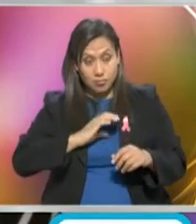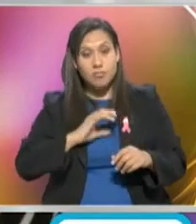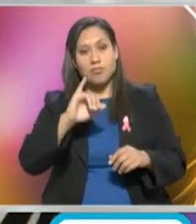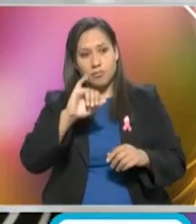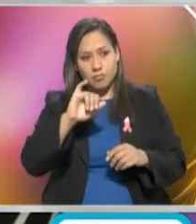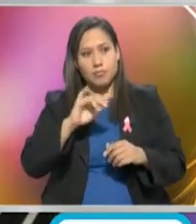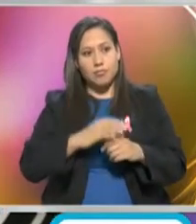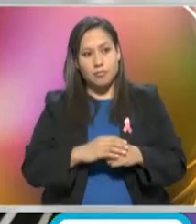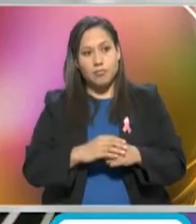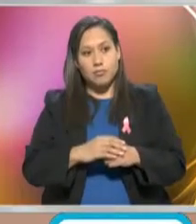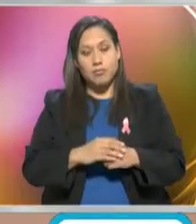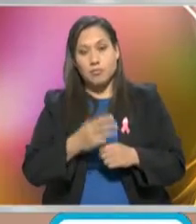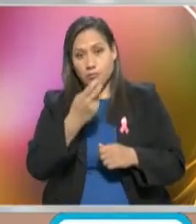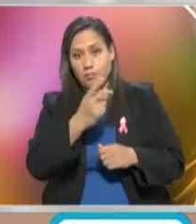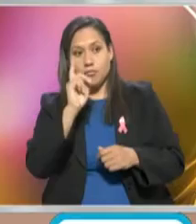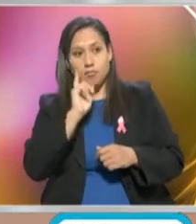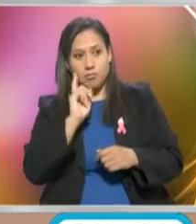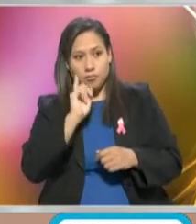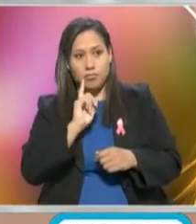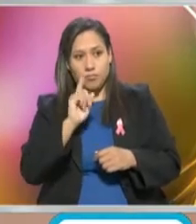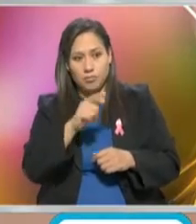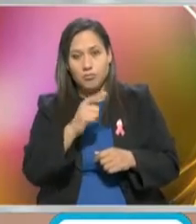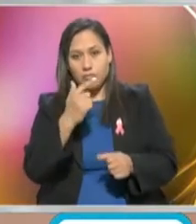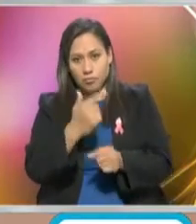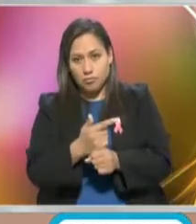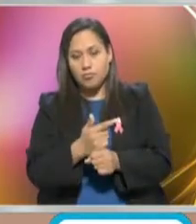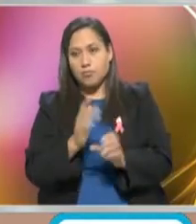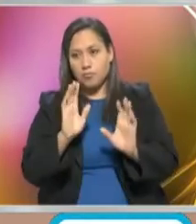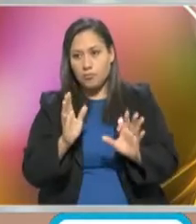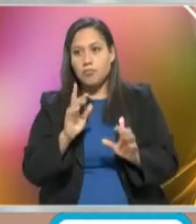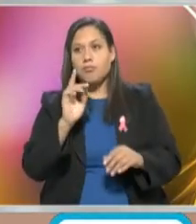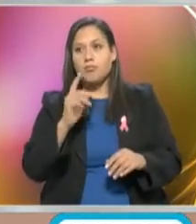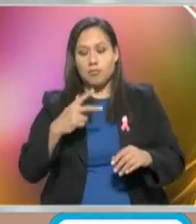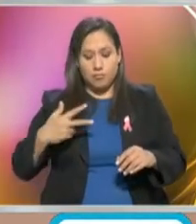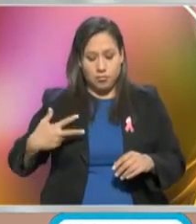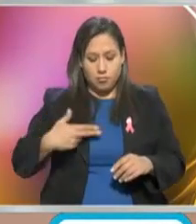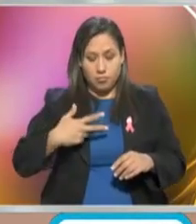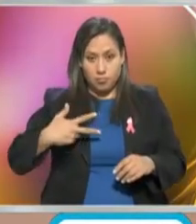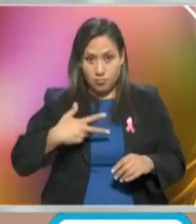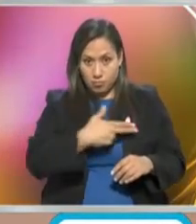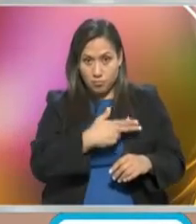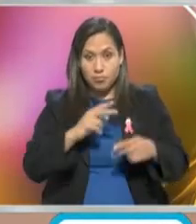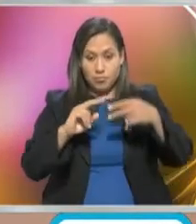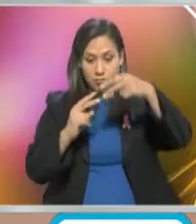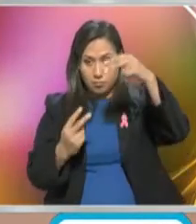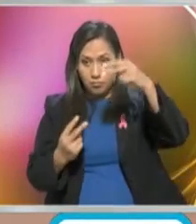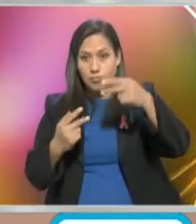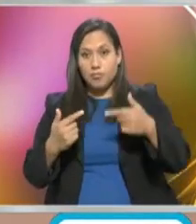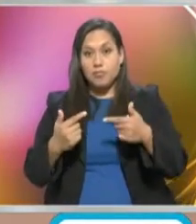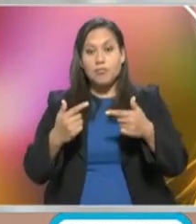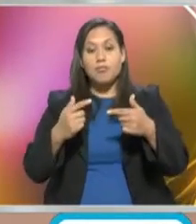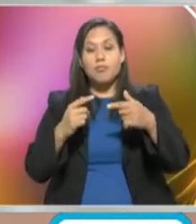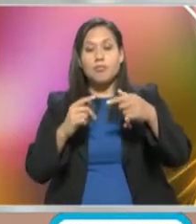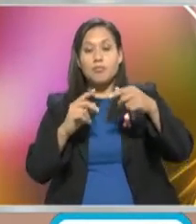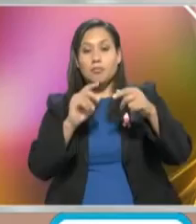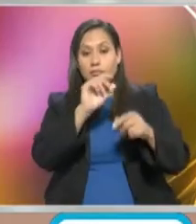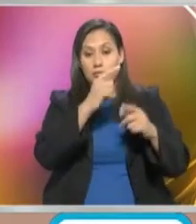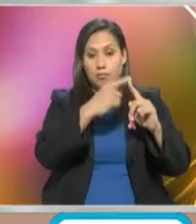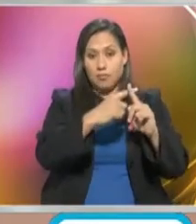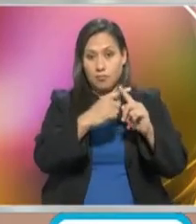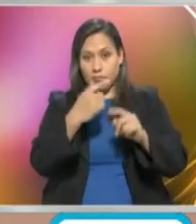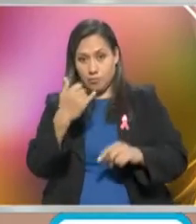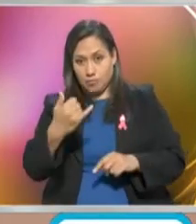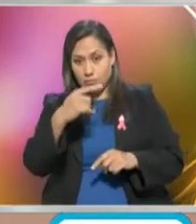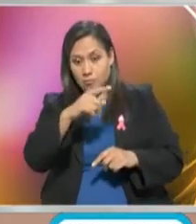Sí, en estas pacientes en donde está determinada una mutación genética que confiere un riesgo alto de cáncer de